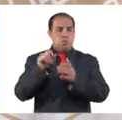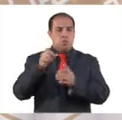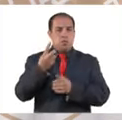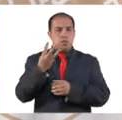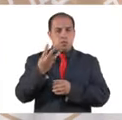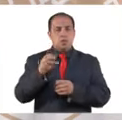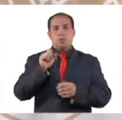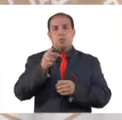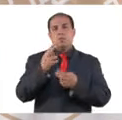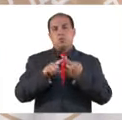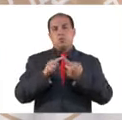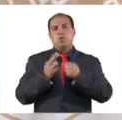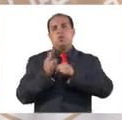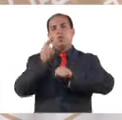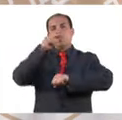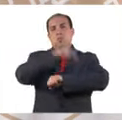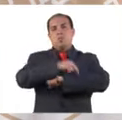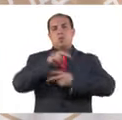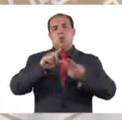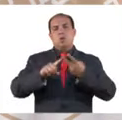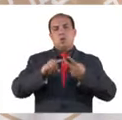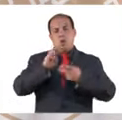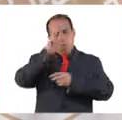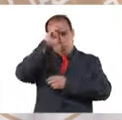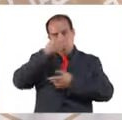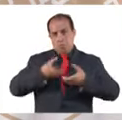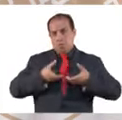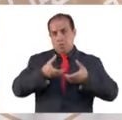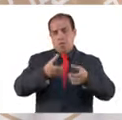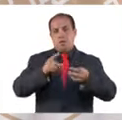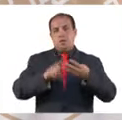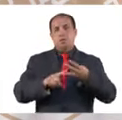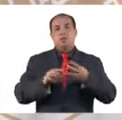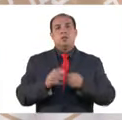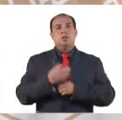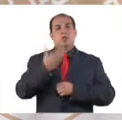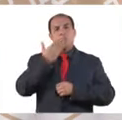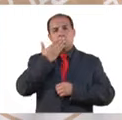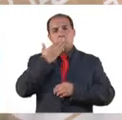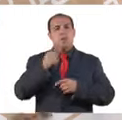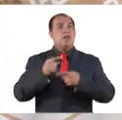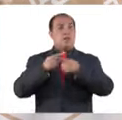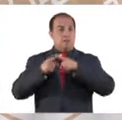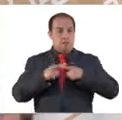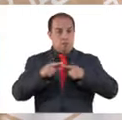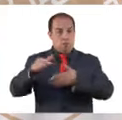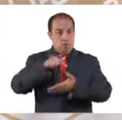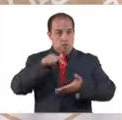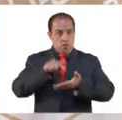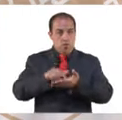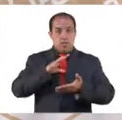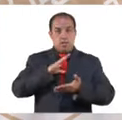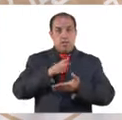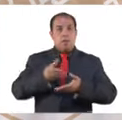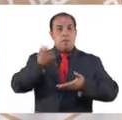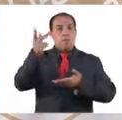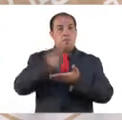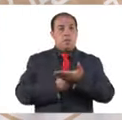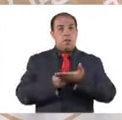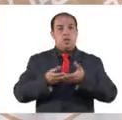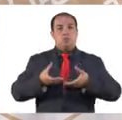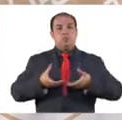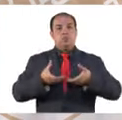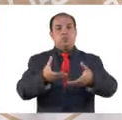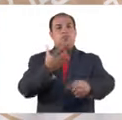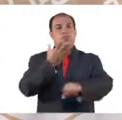Revolución, la de Monterrey, etcétera, y la de Sonora, en fin, son varias que han tenido dentro del programa de reencarpetamiento. Se